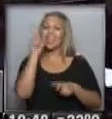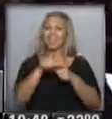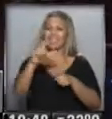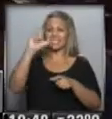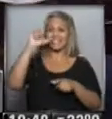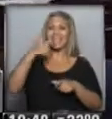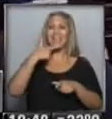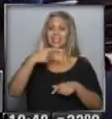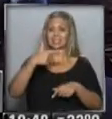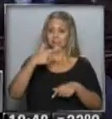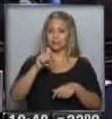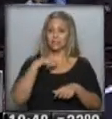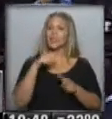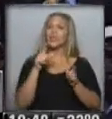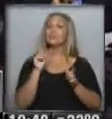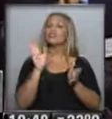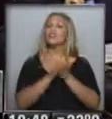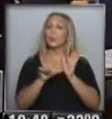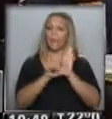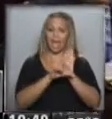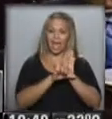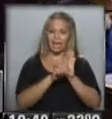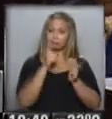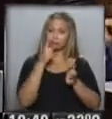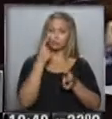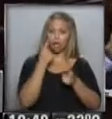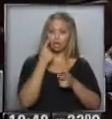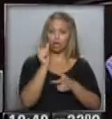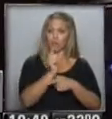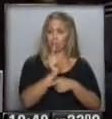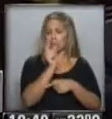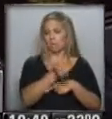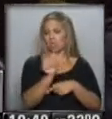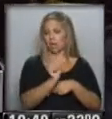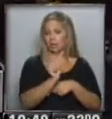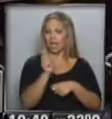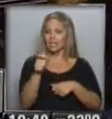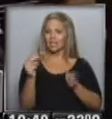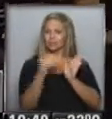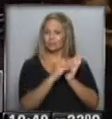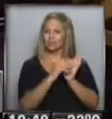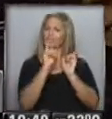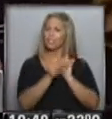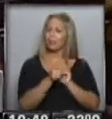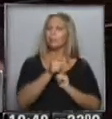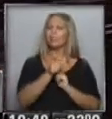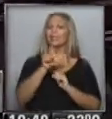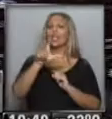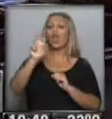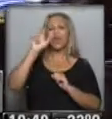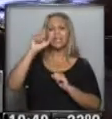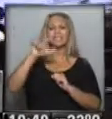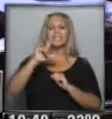CELS en la ley que regula las cautelares en el Senado, las iniciativas que se propusieron a través de la nota del doctor